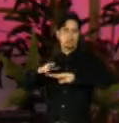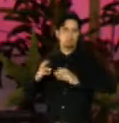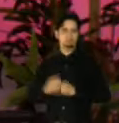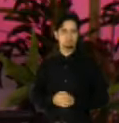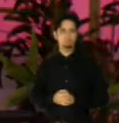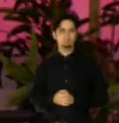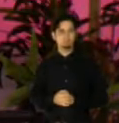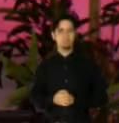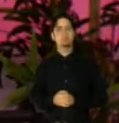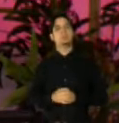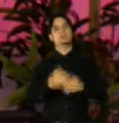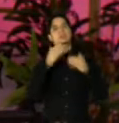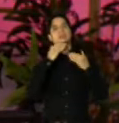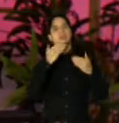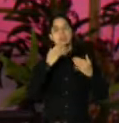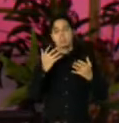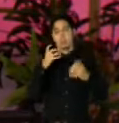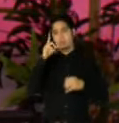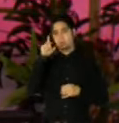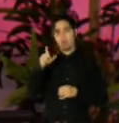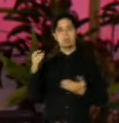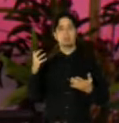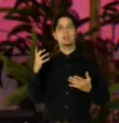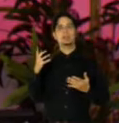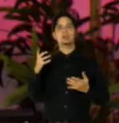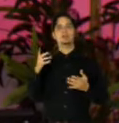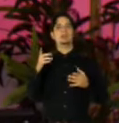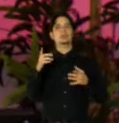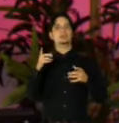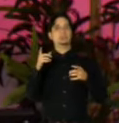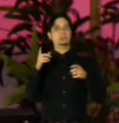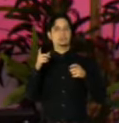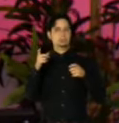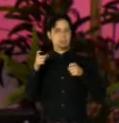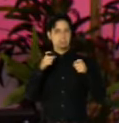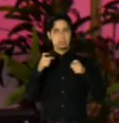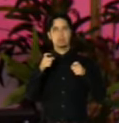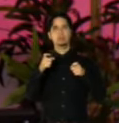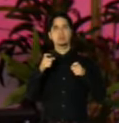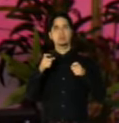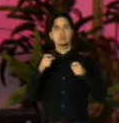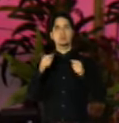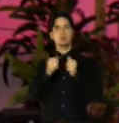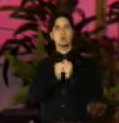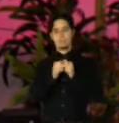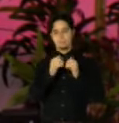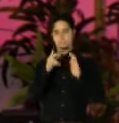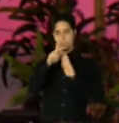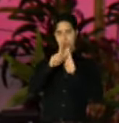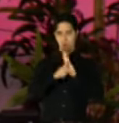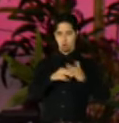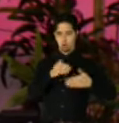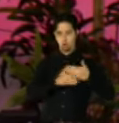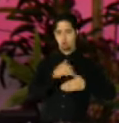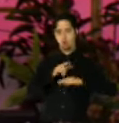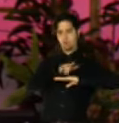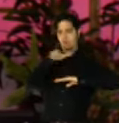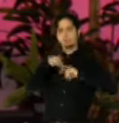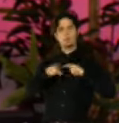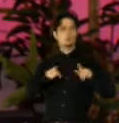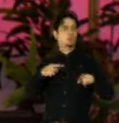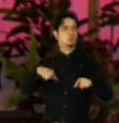Muchísimas gracias. Gracias, Lumen. Hubiese querido preguntarle al señor secretario qué ha pasado con el protocolo de los viajeros, pero nada, en algún momento